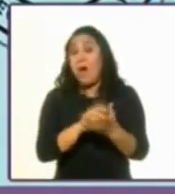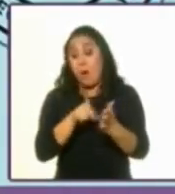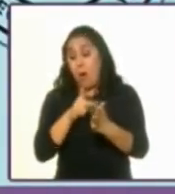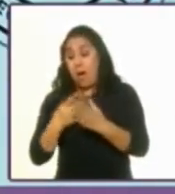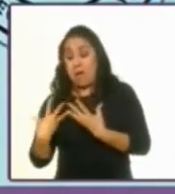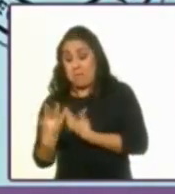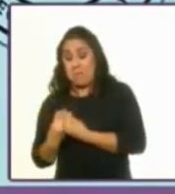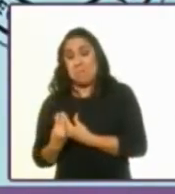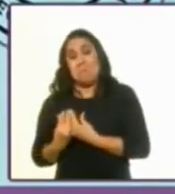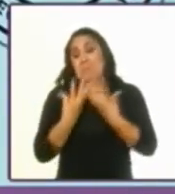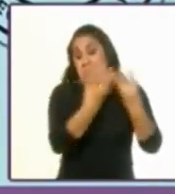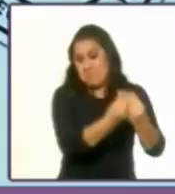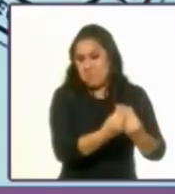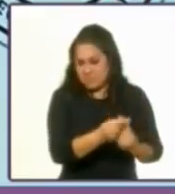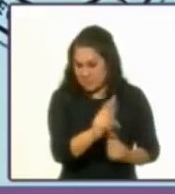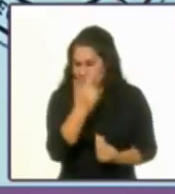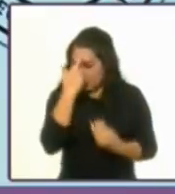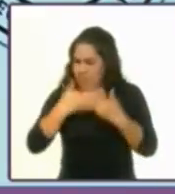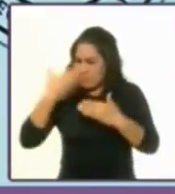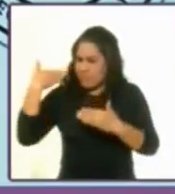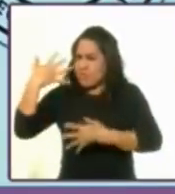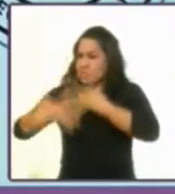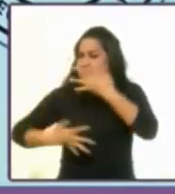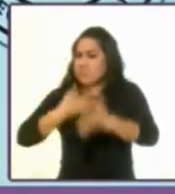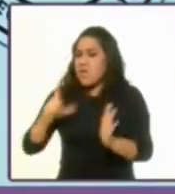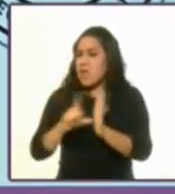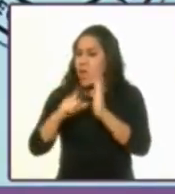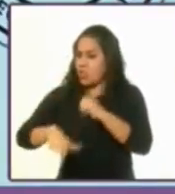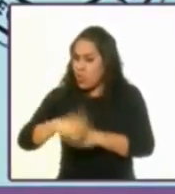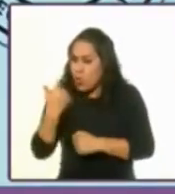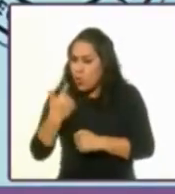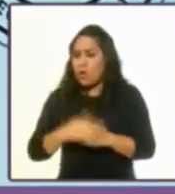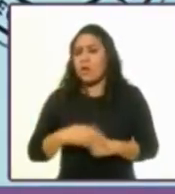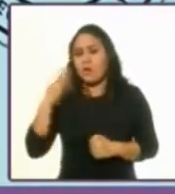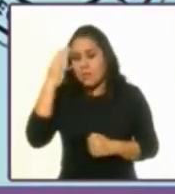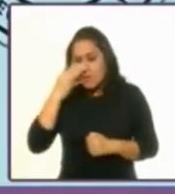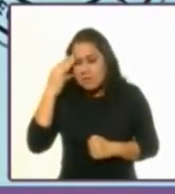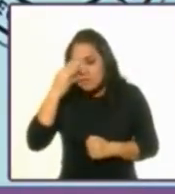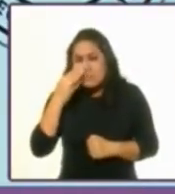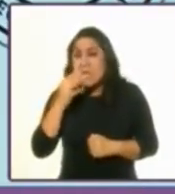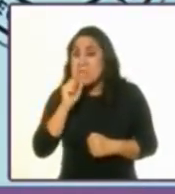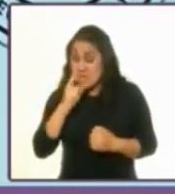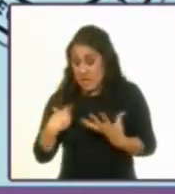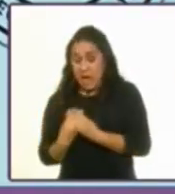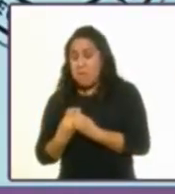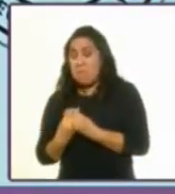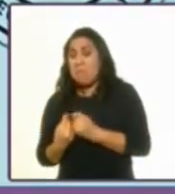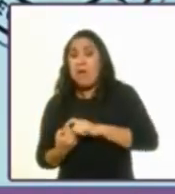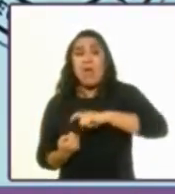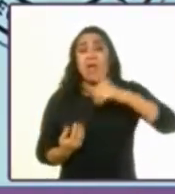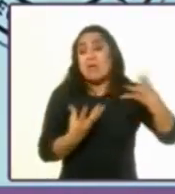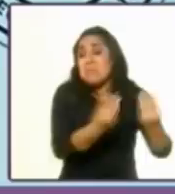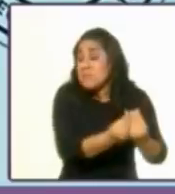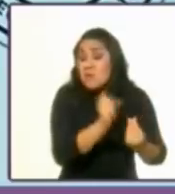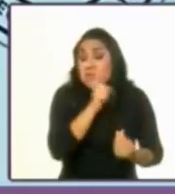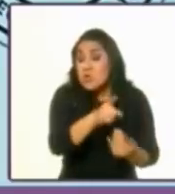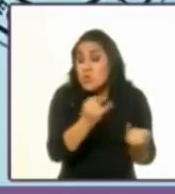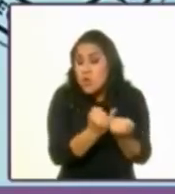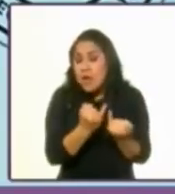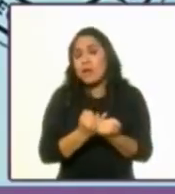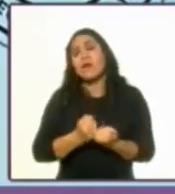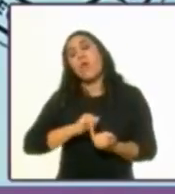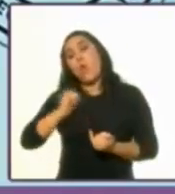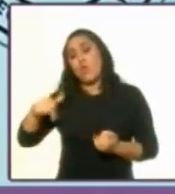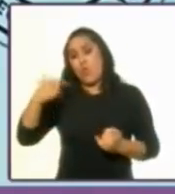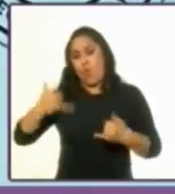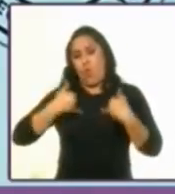se acuerdan de los escándalos de la línea 12 marcelo mario delgado están en tu campaña el news divine donde perdieron la vida doce